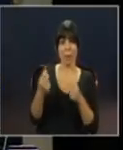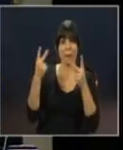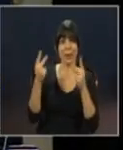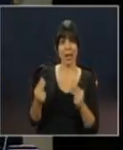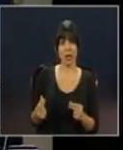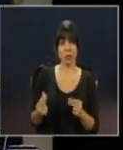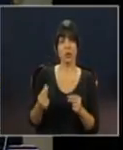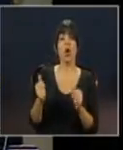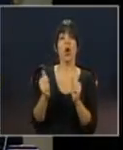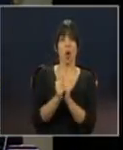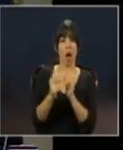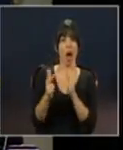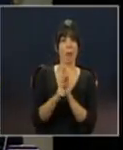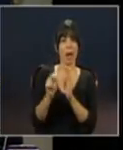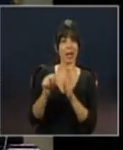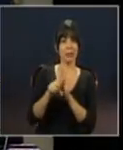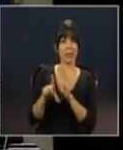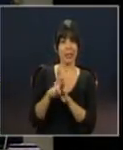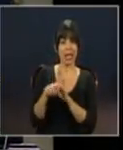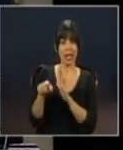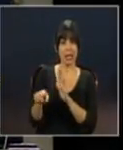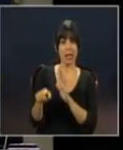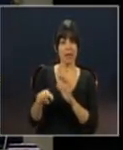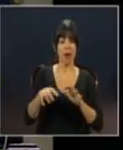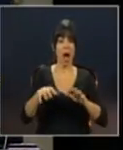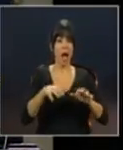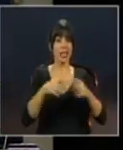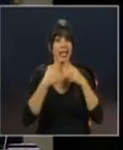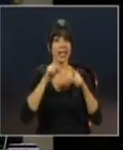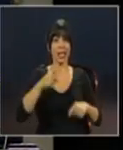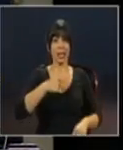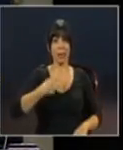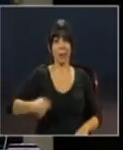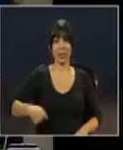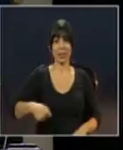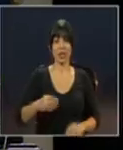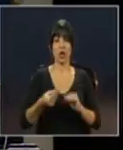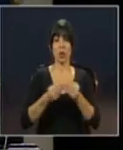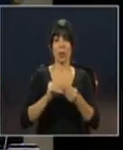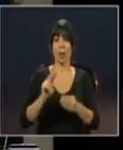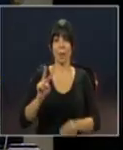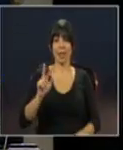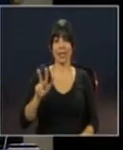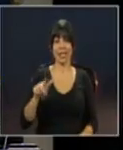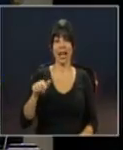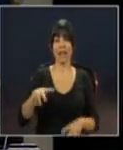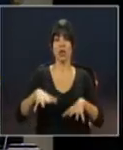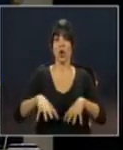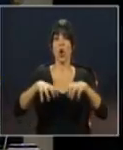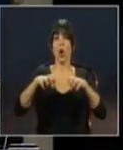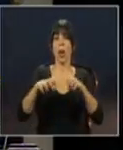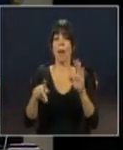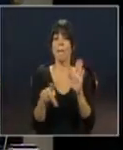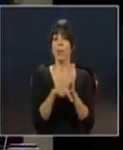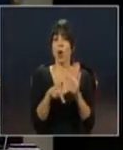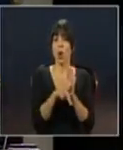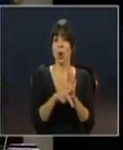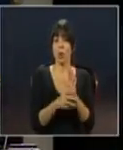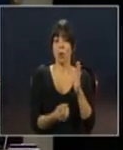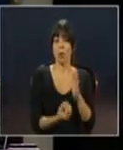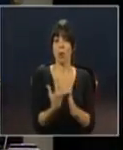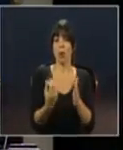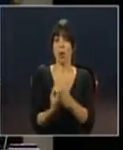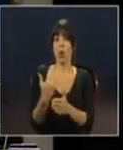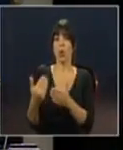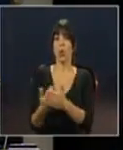con aprobación legislativa, la acción de la directriz presidencial número 23, que congela y prohíbe la creación de